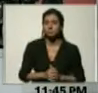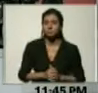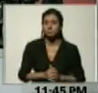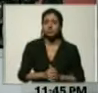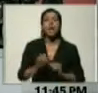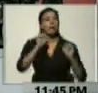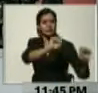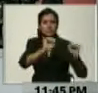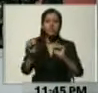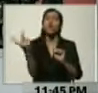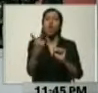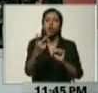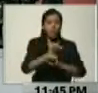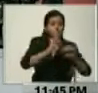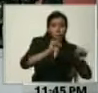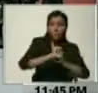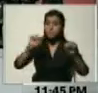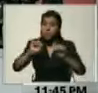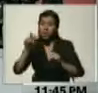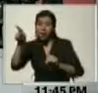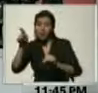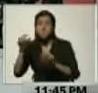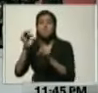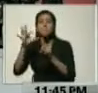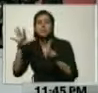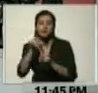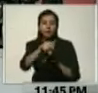Condenamos los dos hechos. Pero resulta que